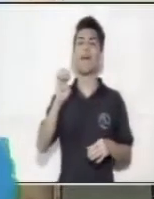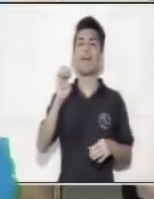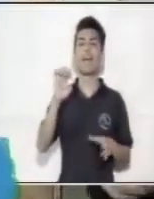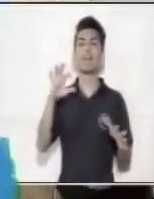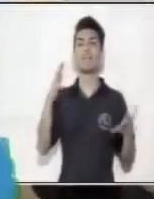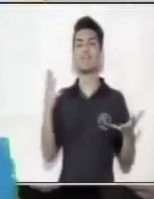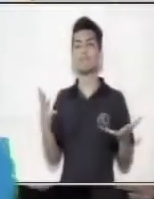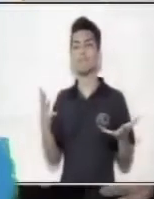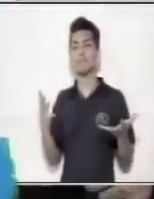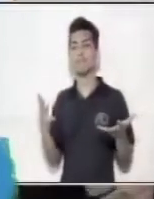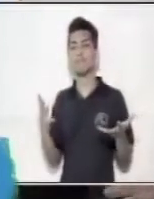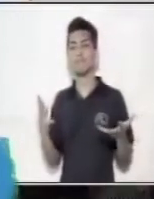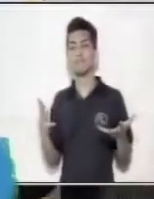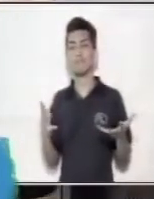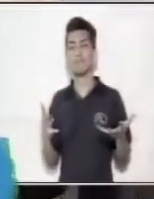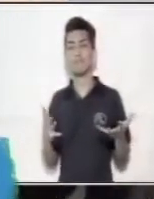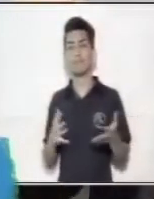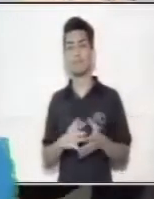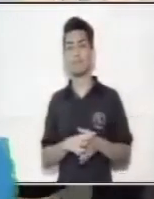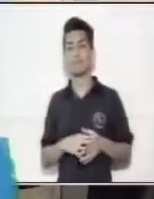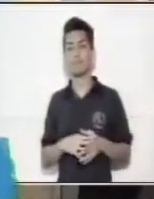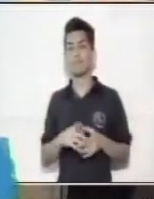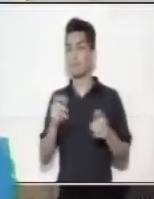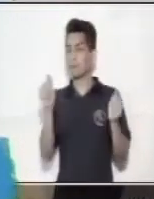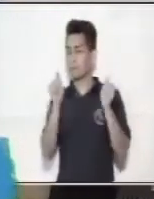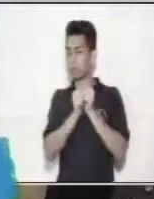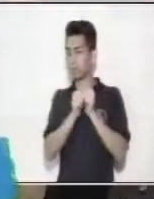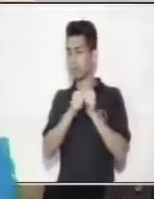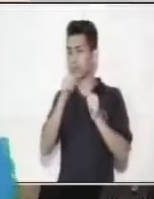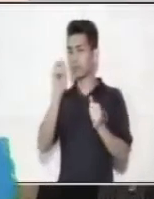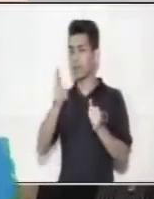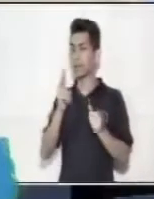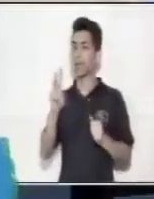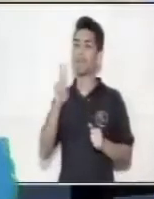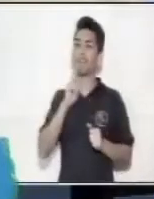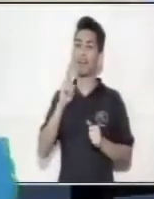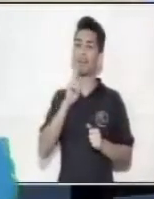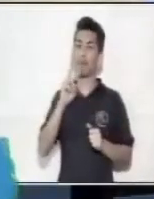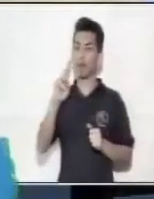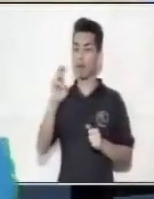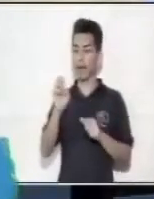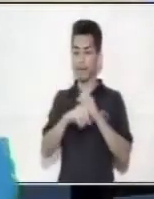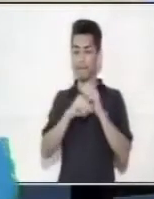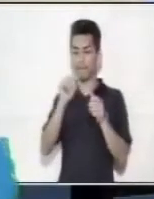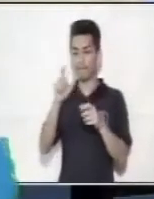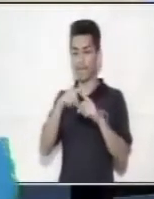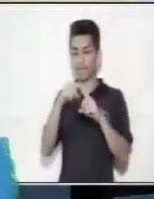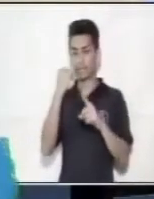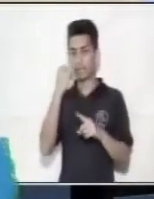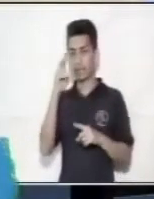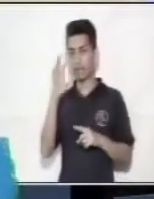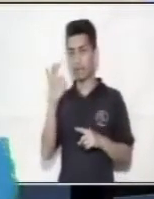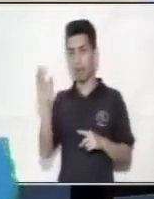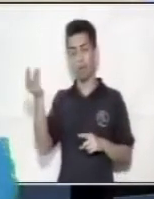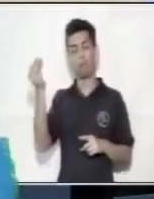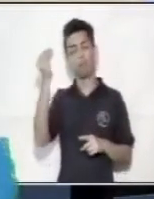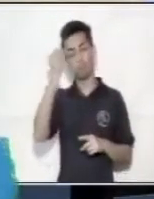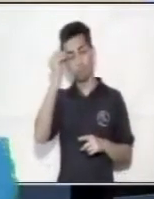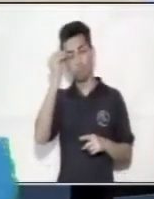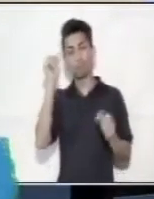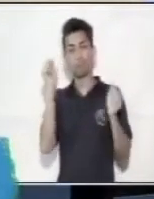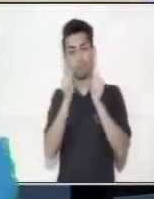me, recordemos, juntamente con el verbo reflexivo, hacen la acción y ellos